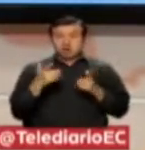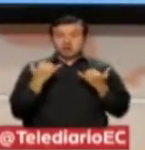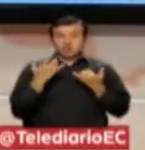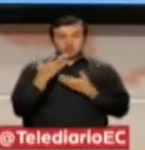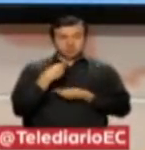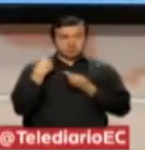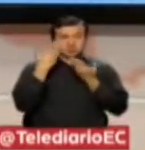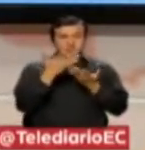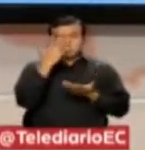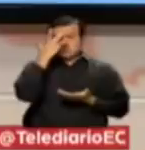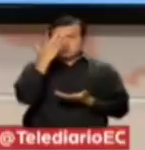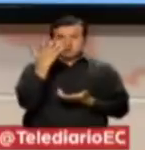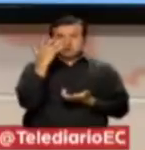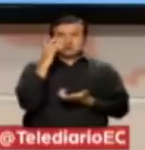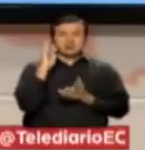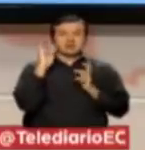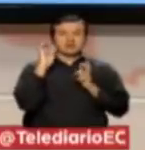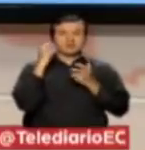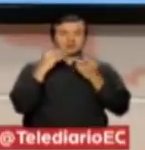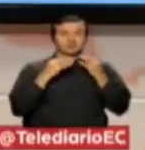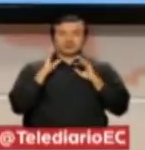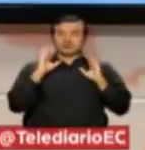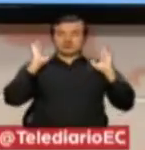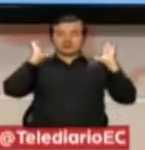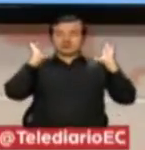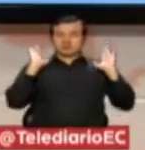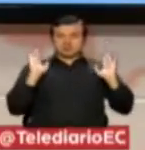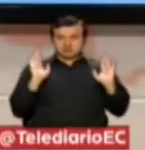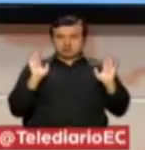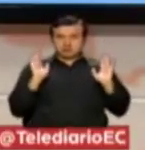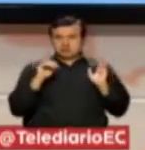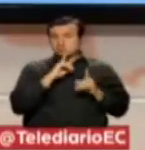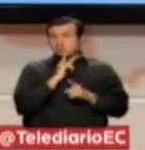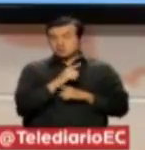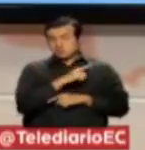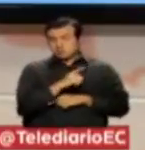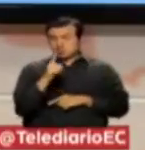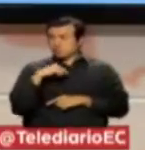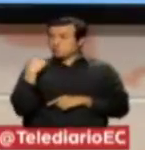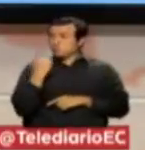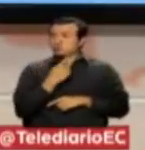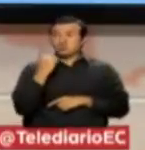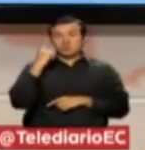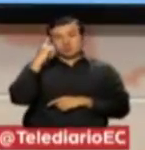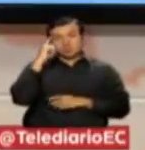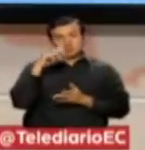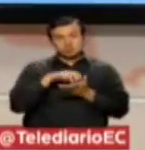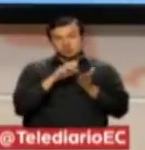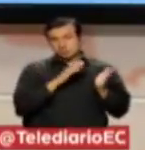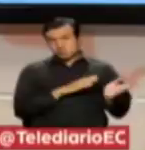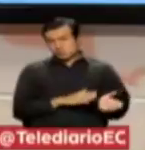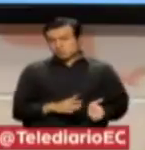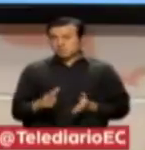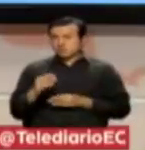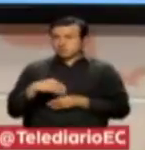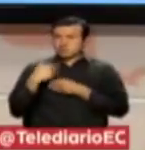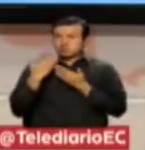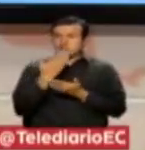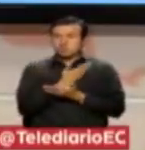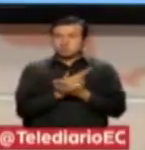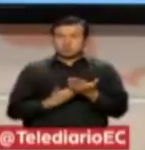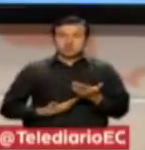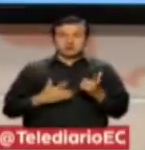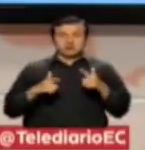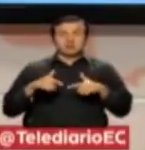quieren entregarlo porque quieren evitar problemas con la justicia. De eso se trata. Y nosotros como gobierno lo que estamos obligados es de llevar a eso. Y el presidente Moreno,